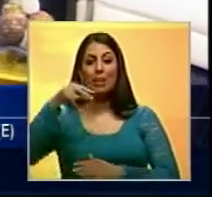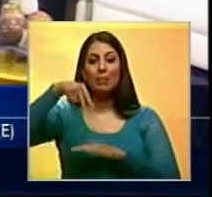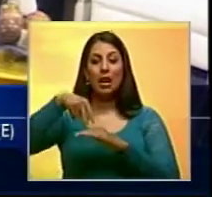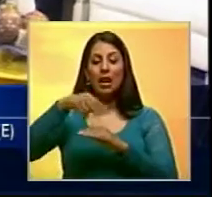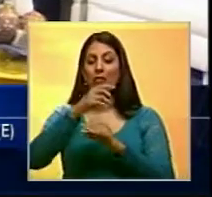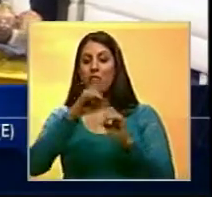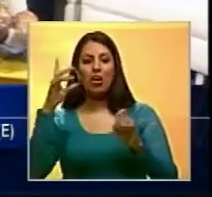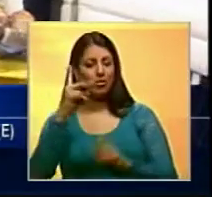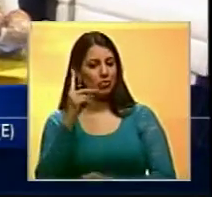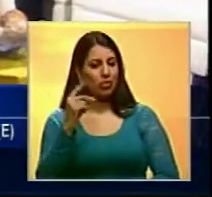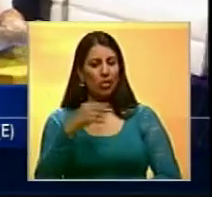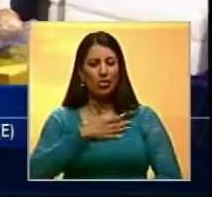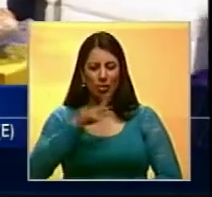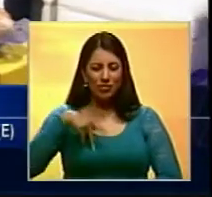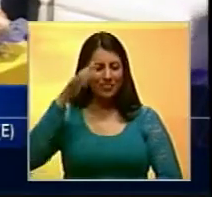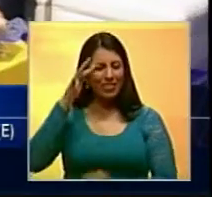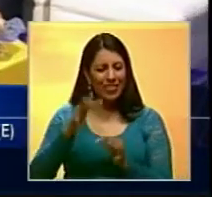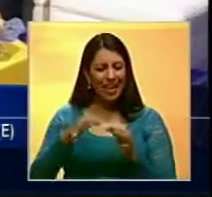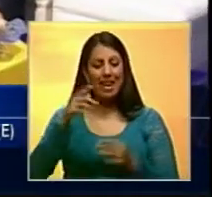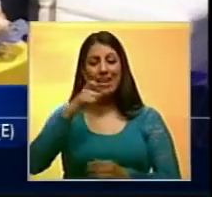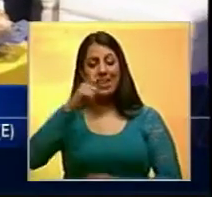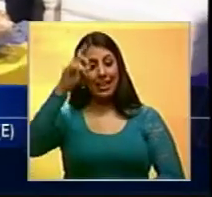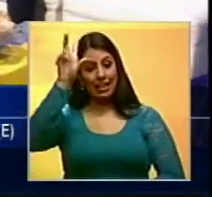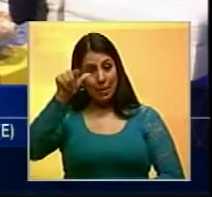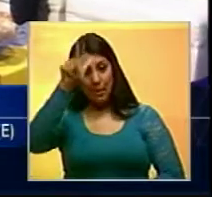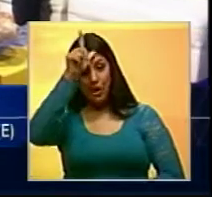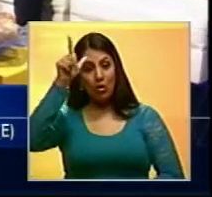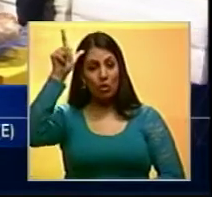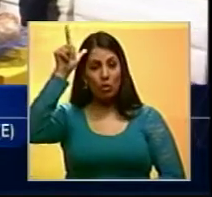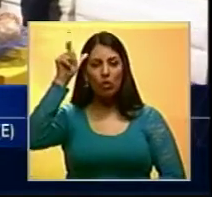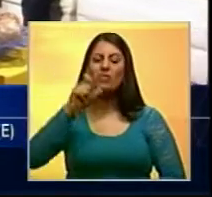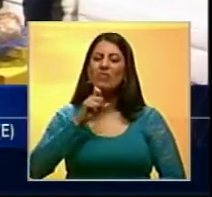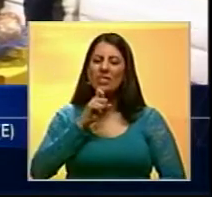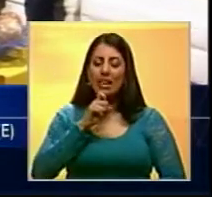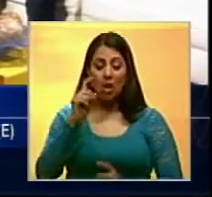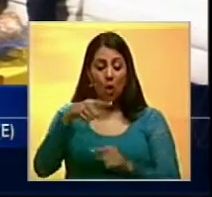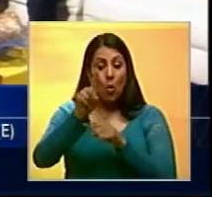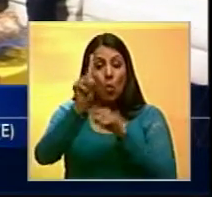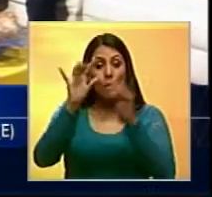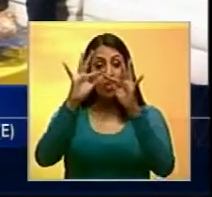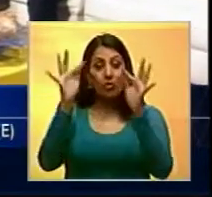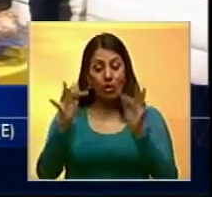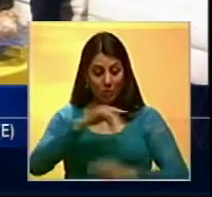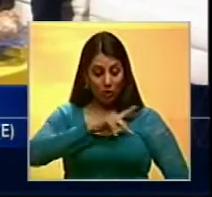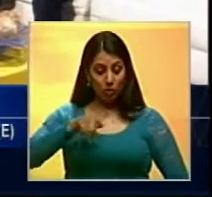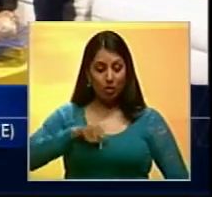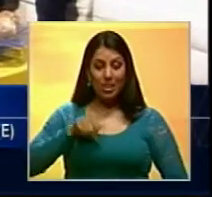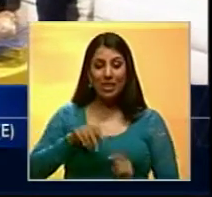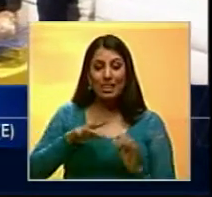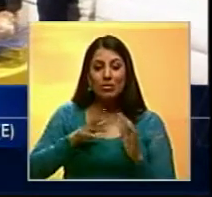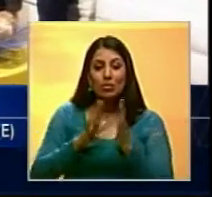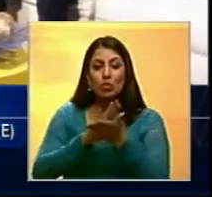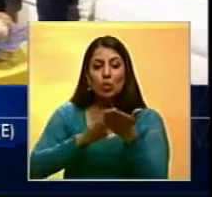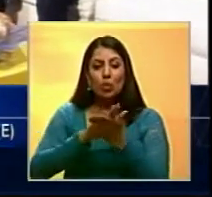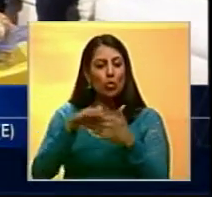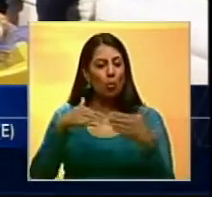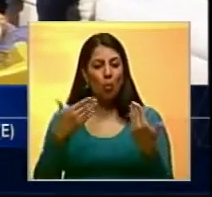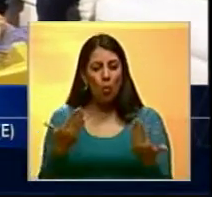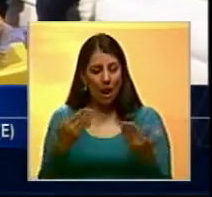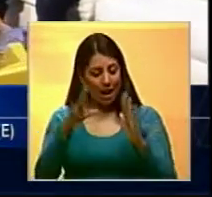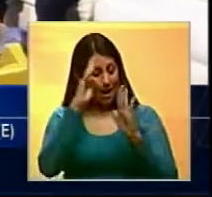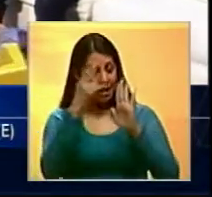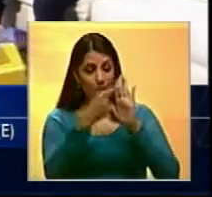No. Lo que cree Voluntad Popular y lo que cree Leopoldo López es que la única manera de que aquí se logre realmente una salida en el marco